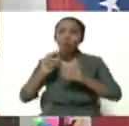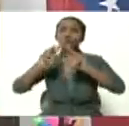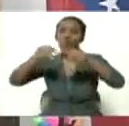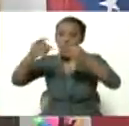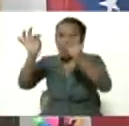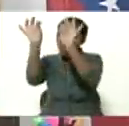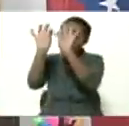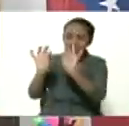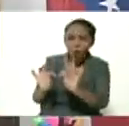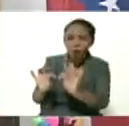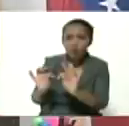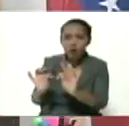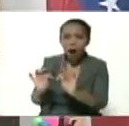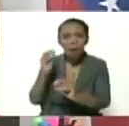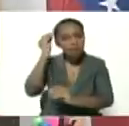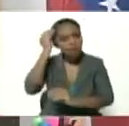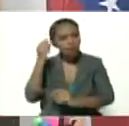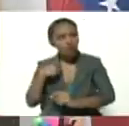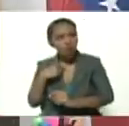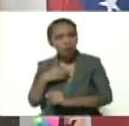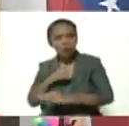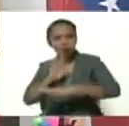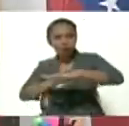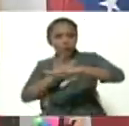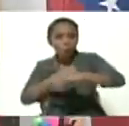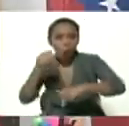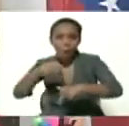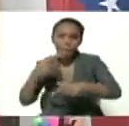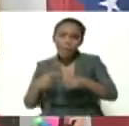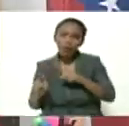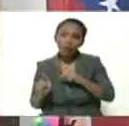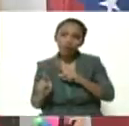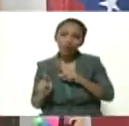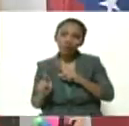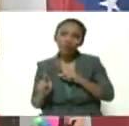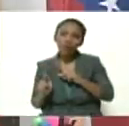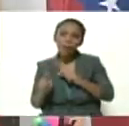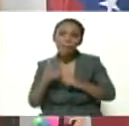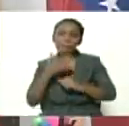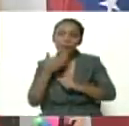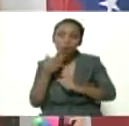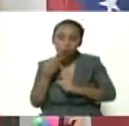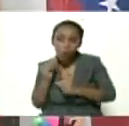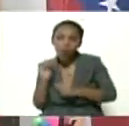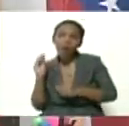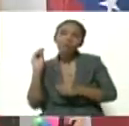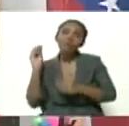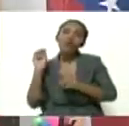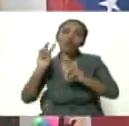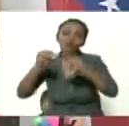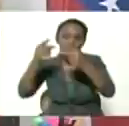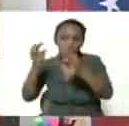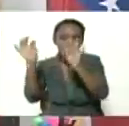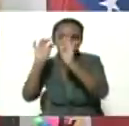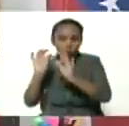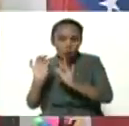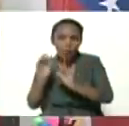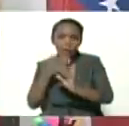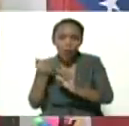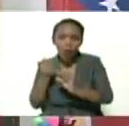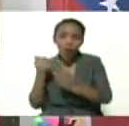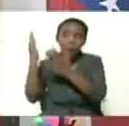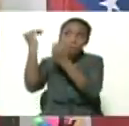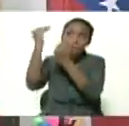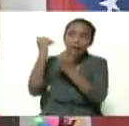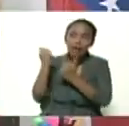elementos. Pensaba lanzarlos hoy, pero más bien le vamos a agregar nuevos elementos, con la esperanza